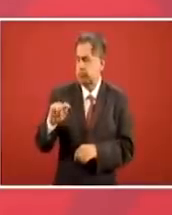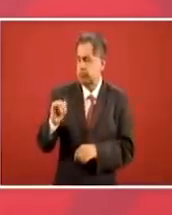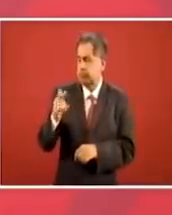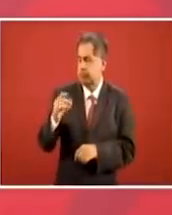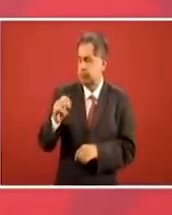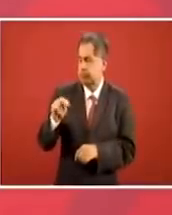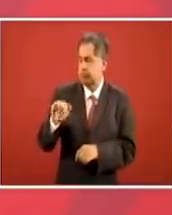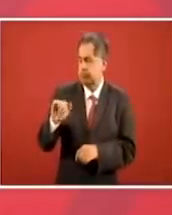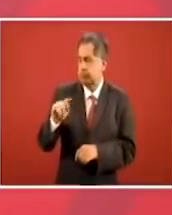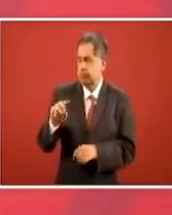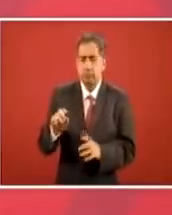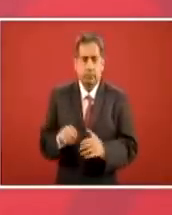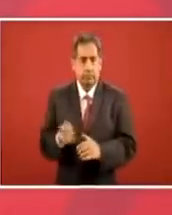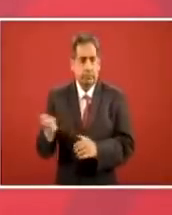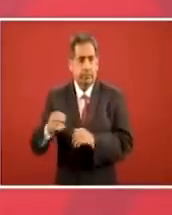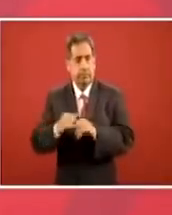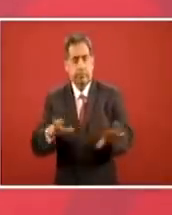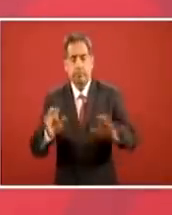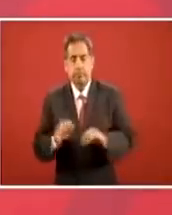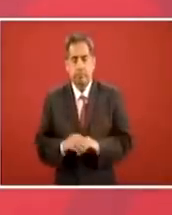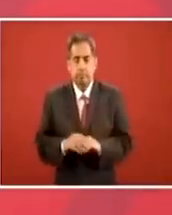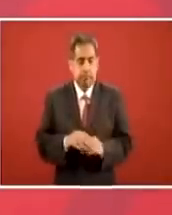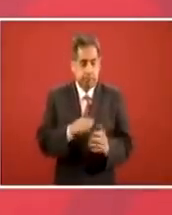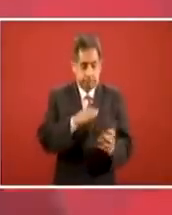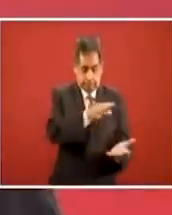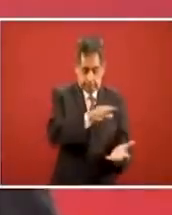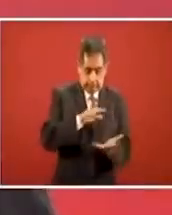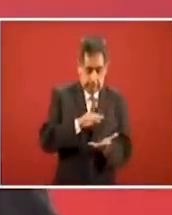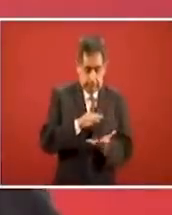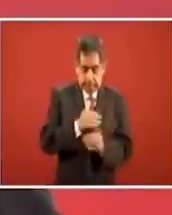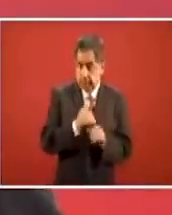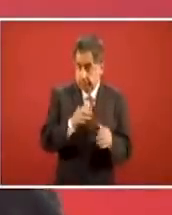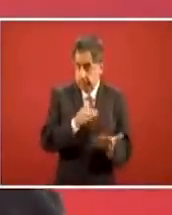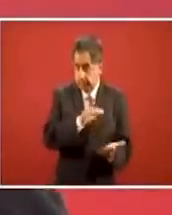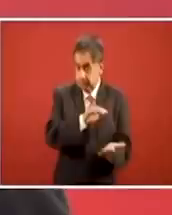y se entrega todo